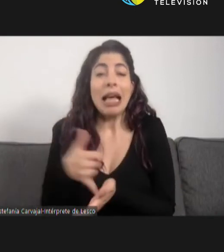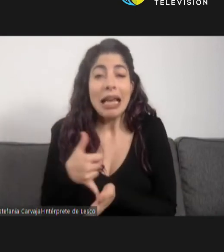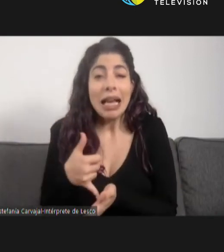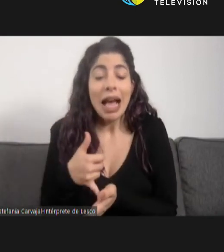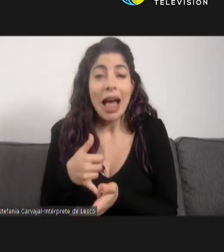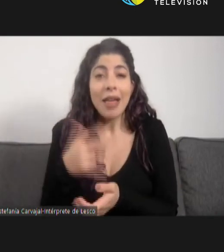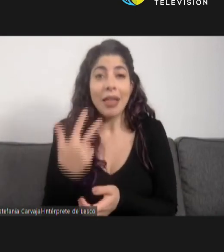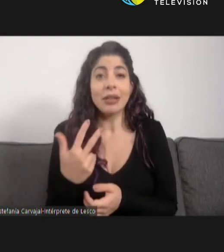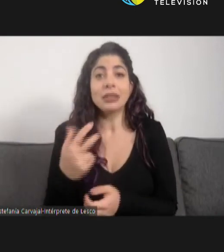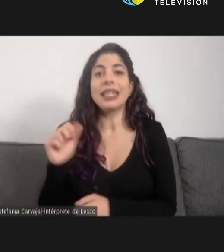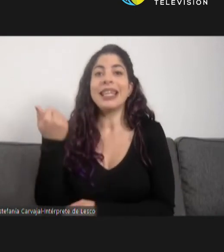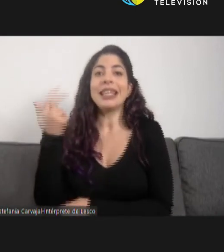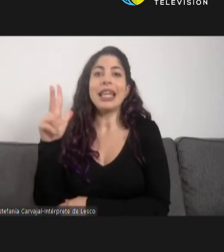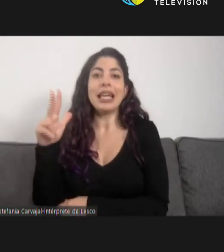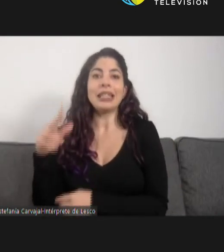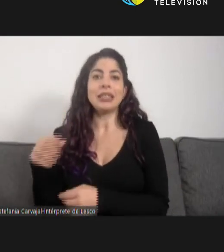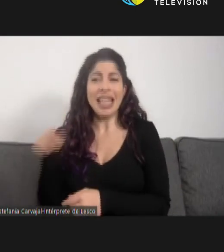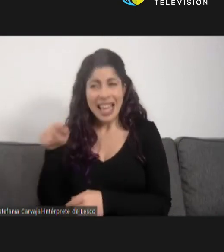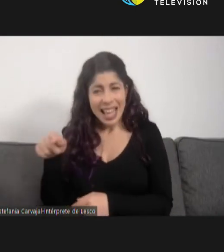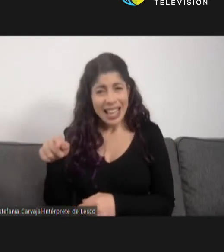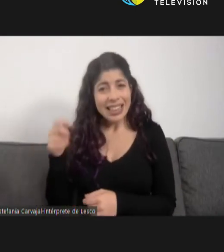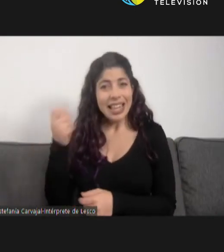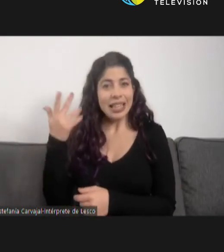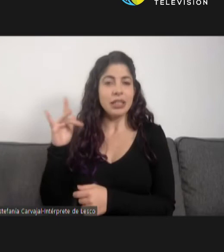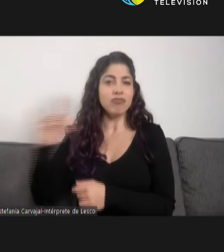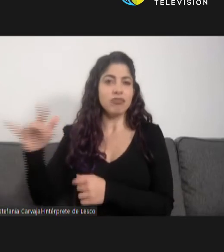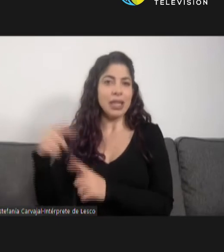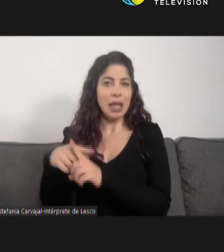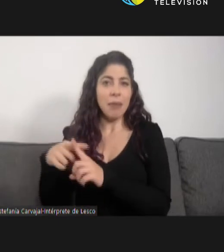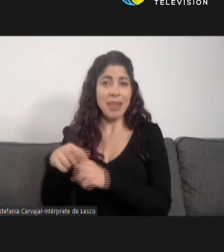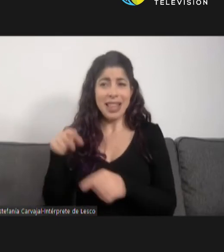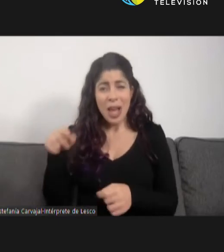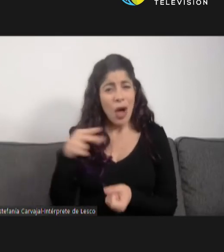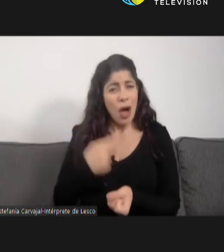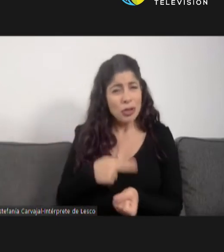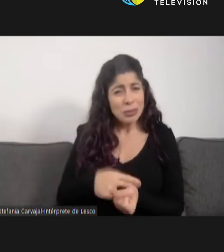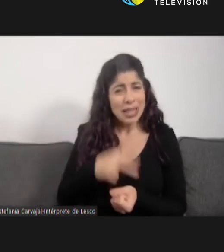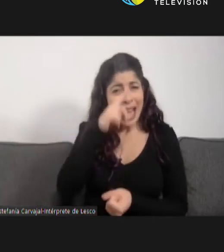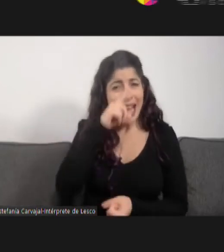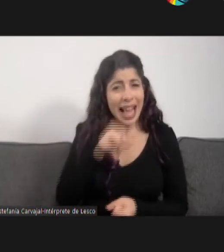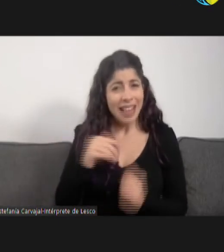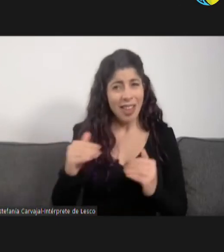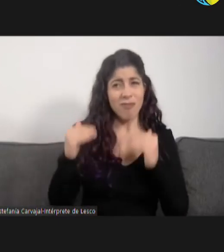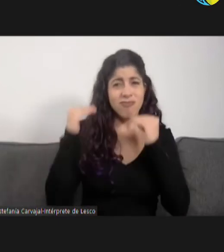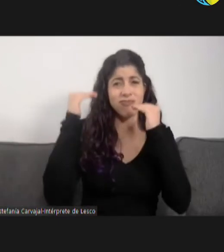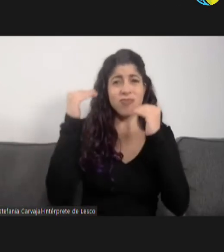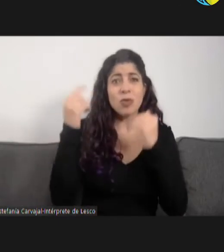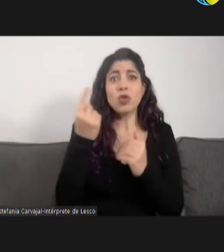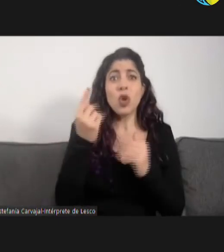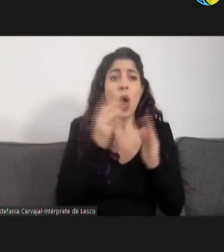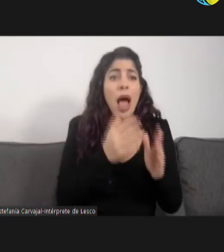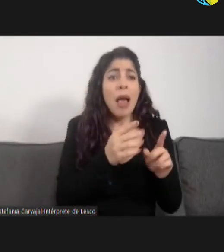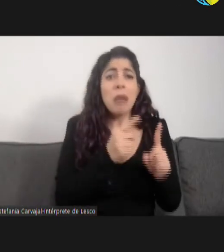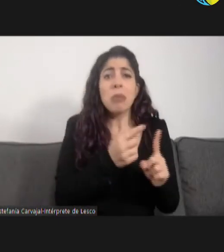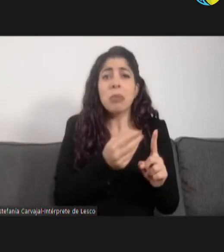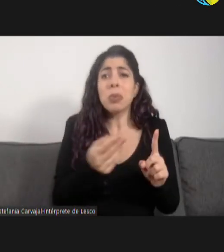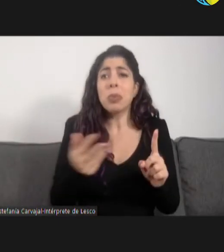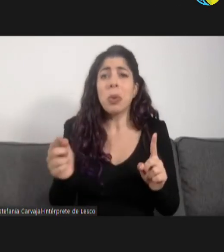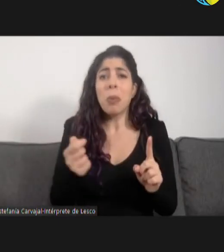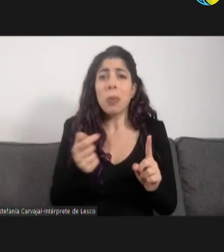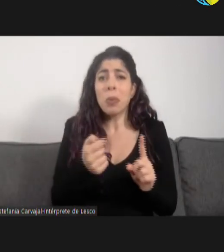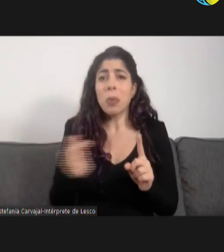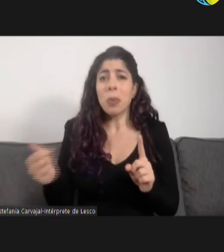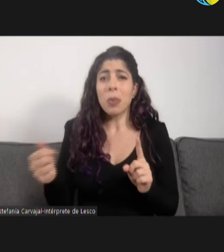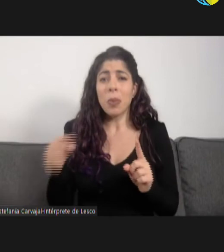camas moderadas. Un hospital de ese calibre como el Calderón Guardia. Y esto lo que nos dibuja